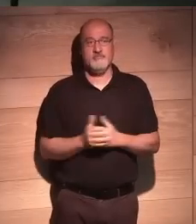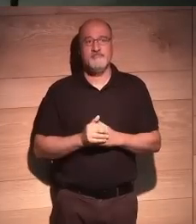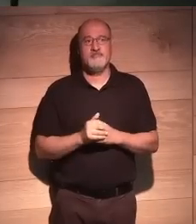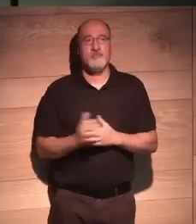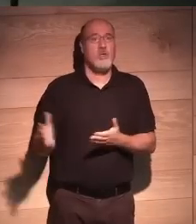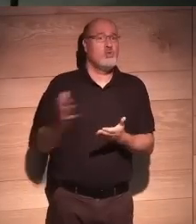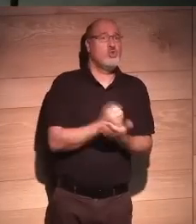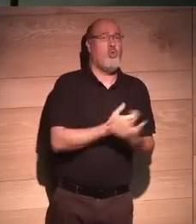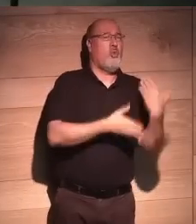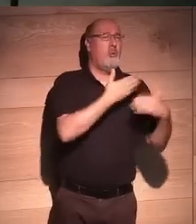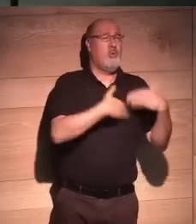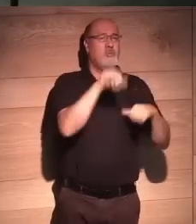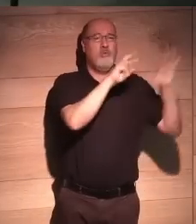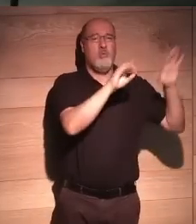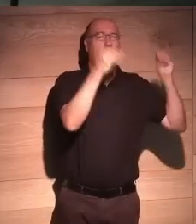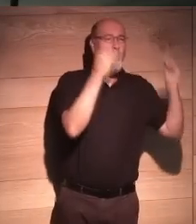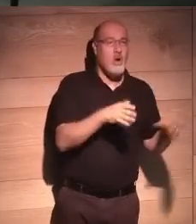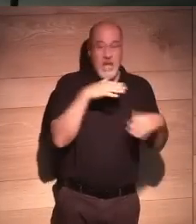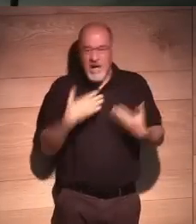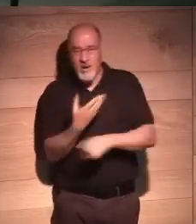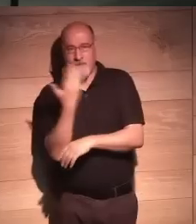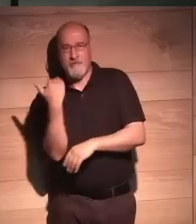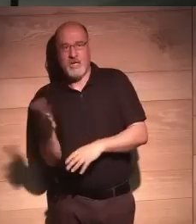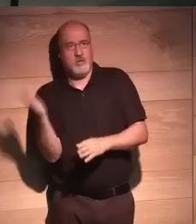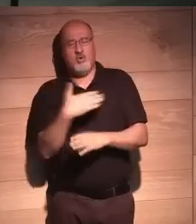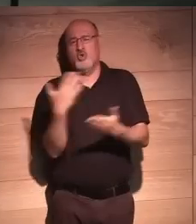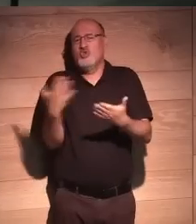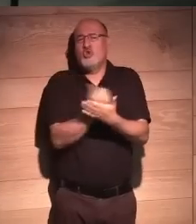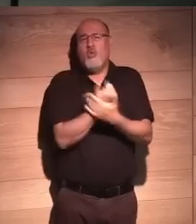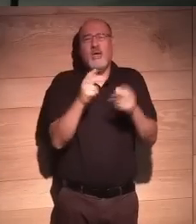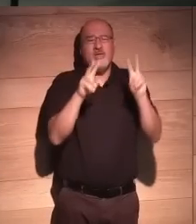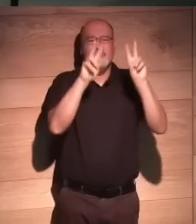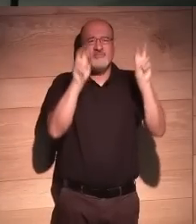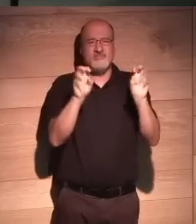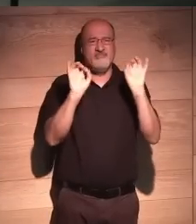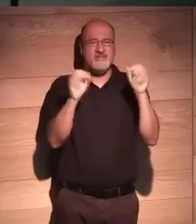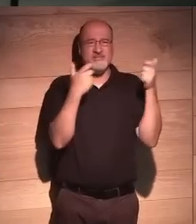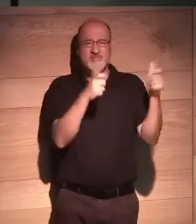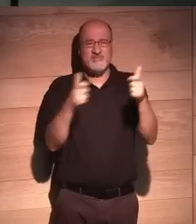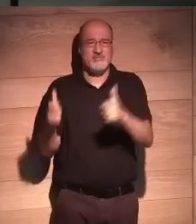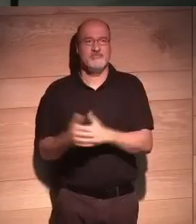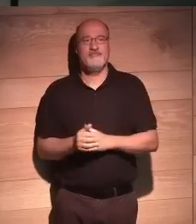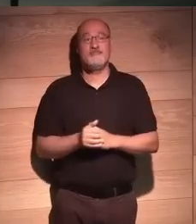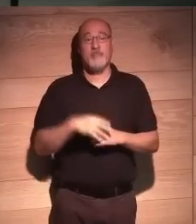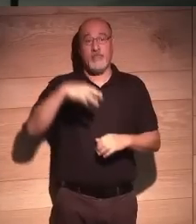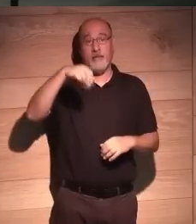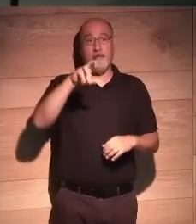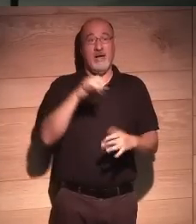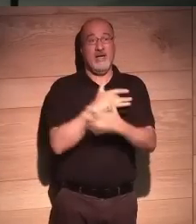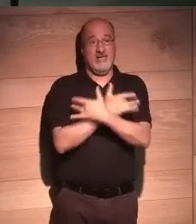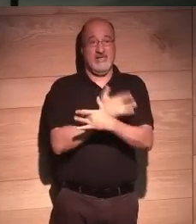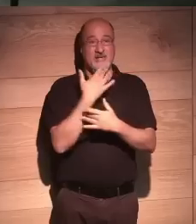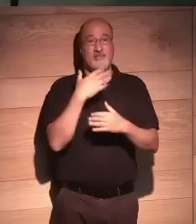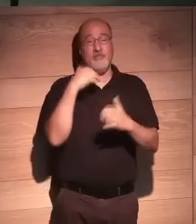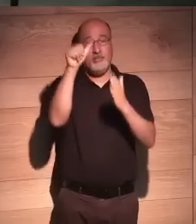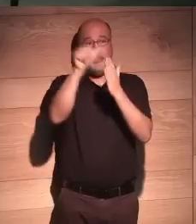era todo bueno y esto no. Hay matices en todo, siempre. María, María hace un programa, este programa del